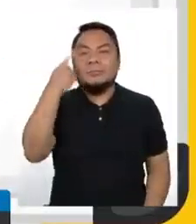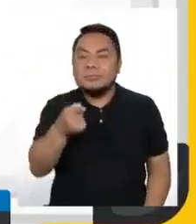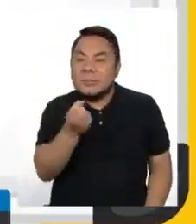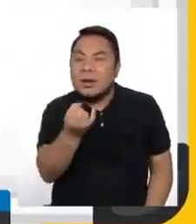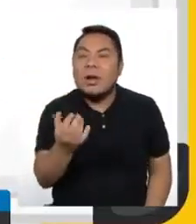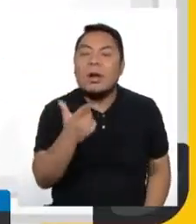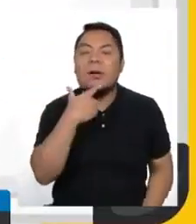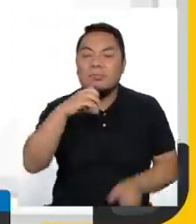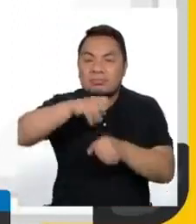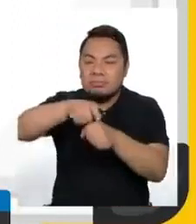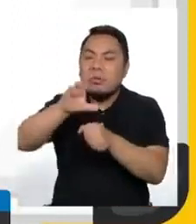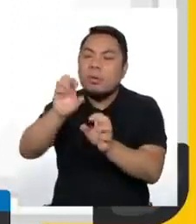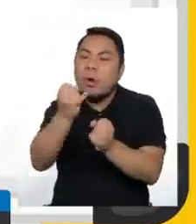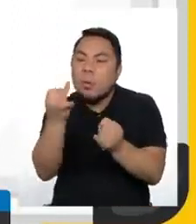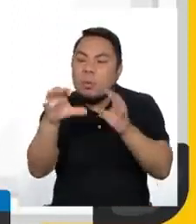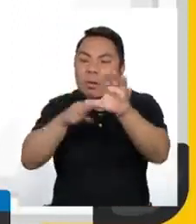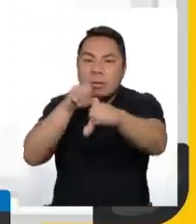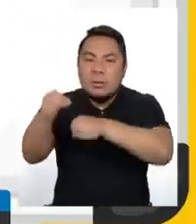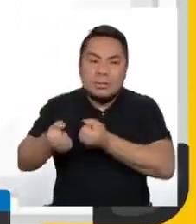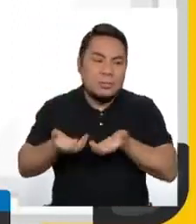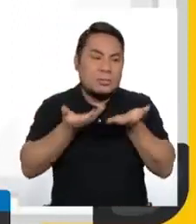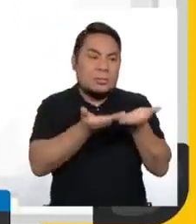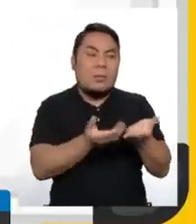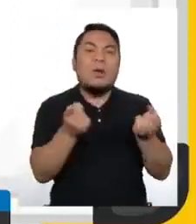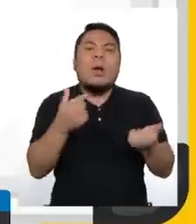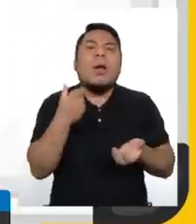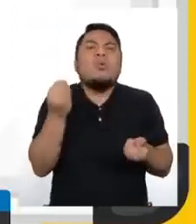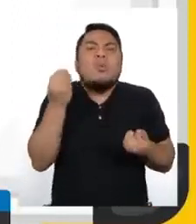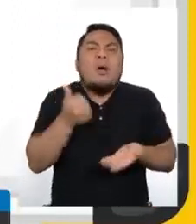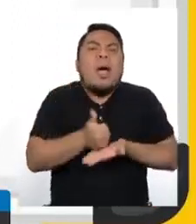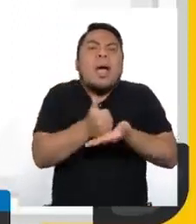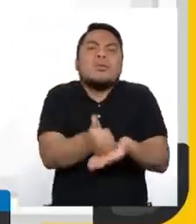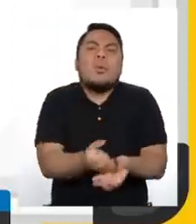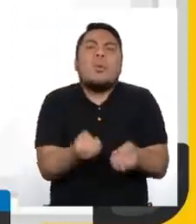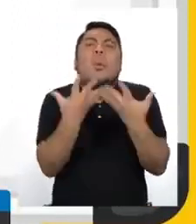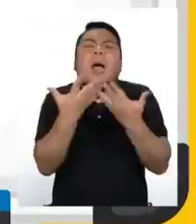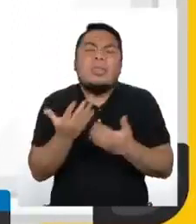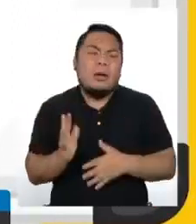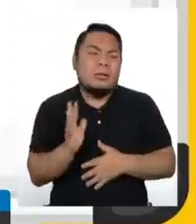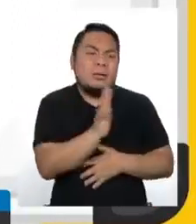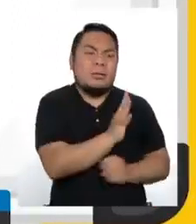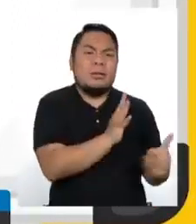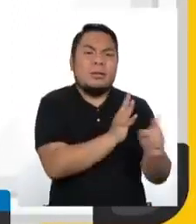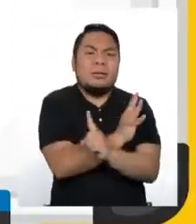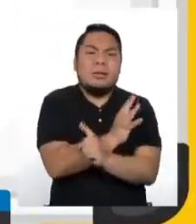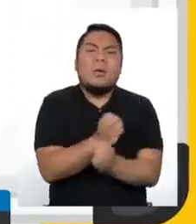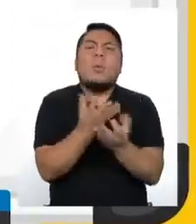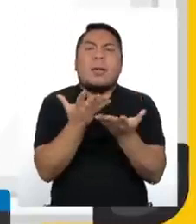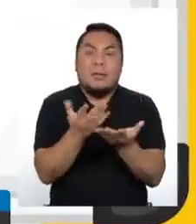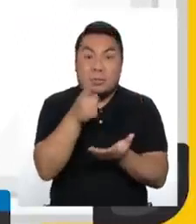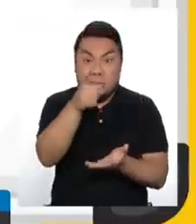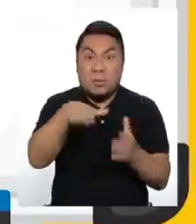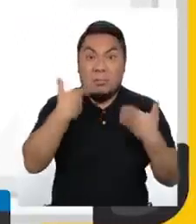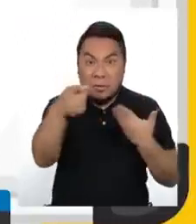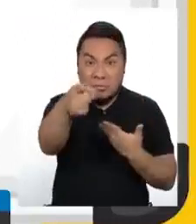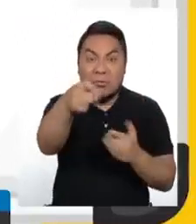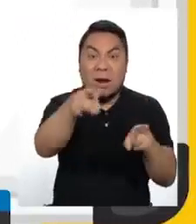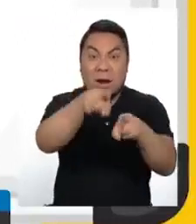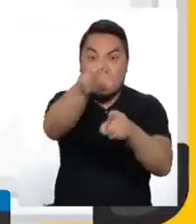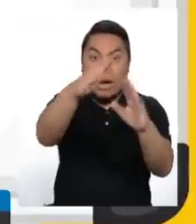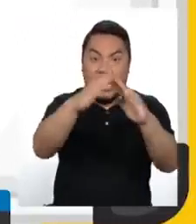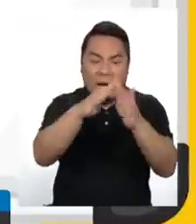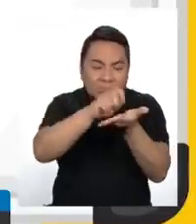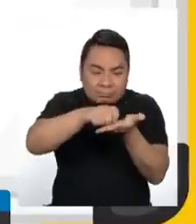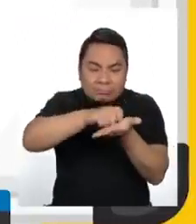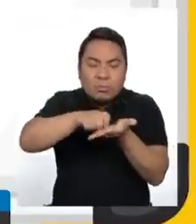tapas que tiene. Ayudémoslo a contar. Recuerda que puedes usar también los materiales o dibujos